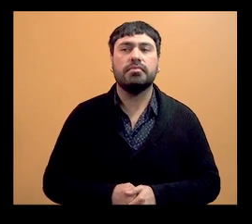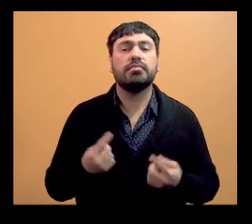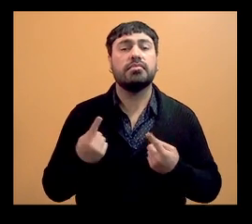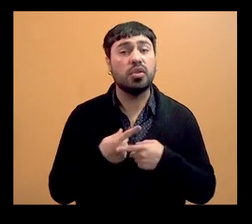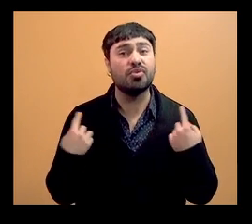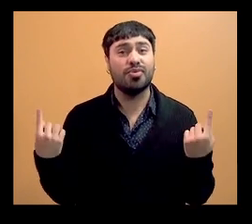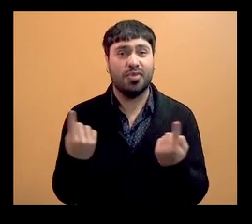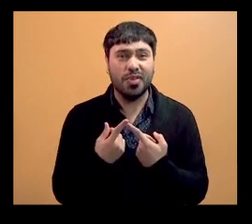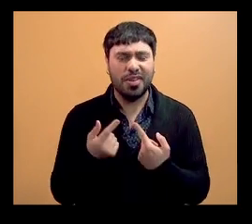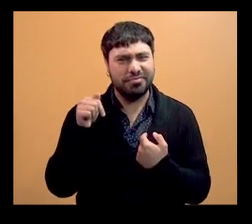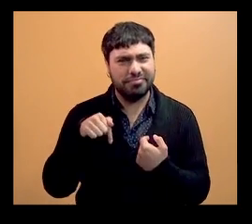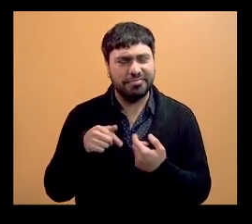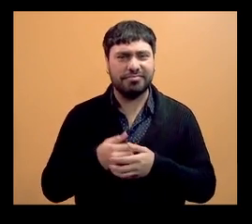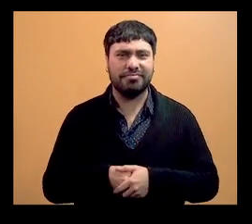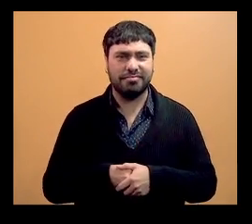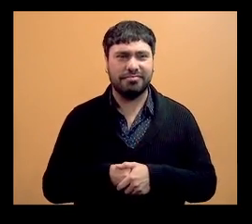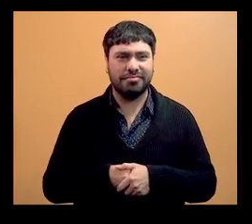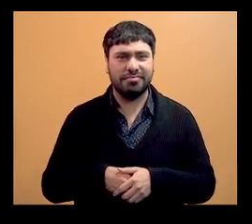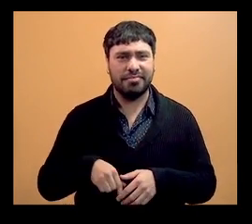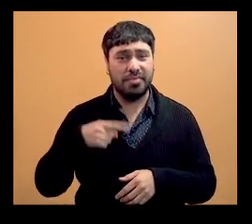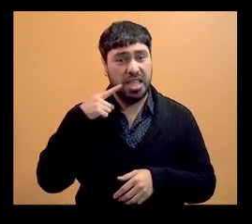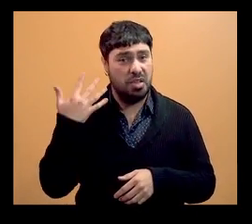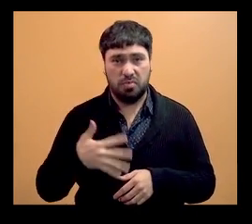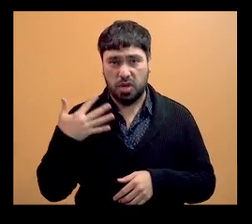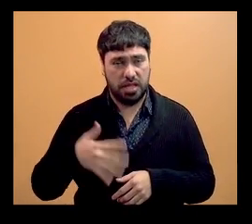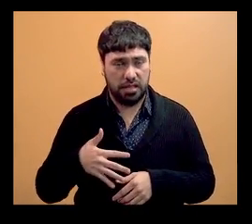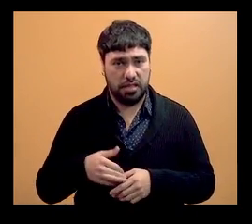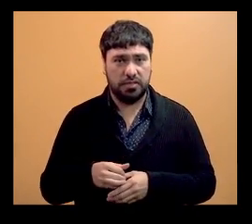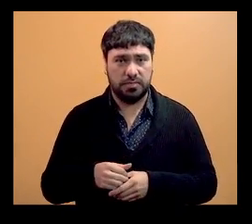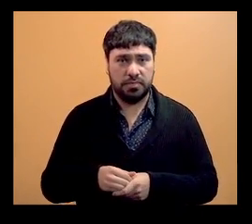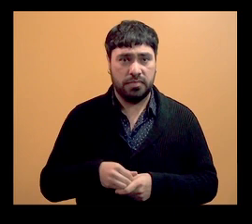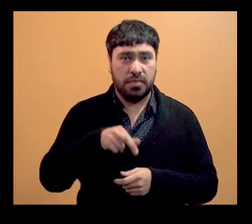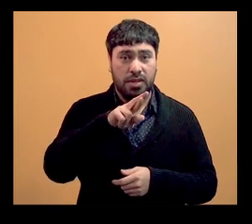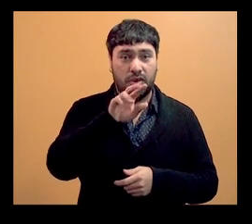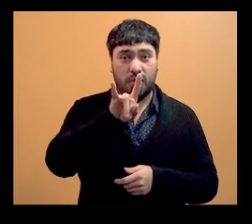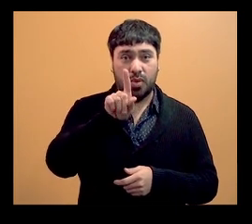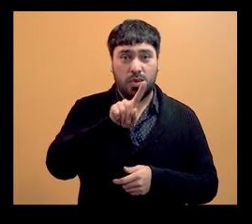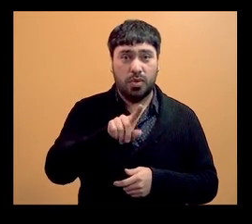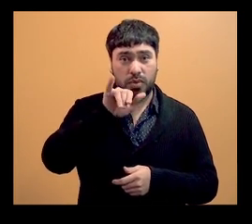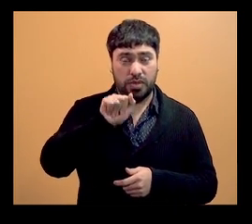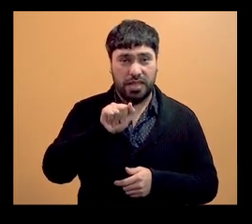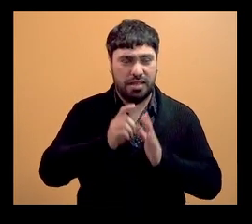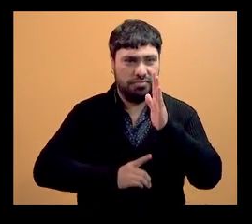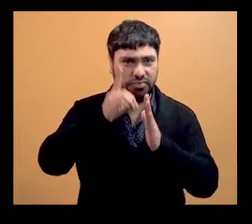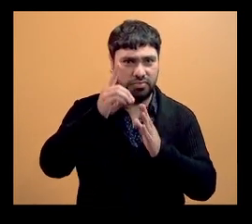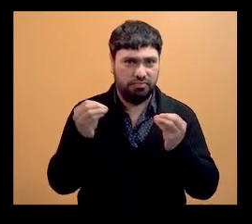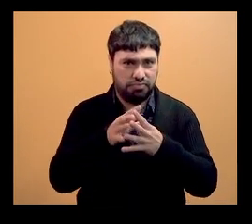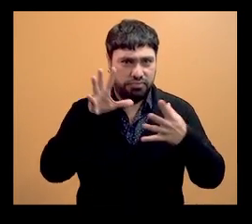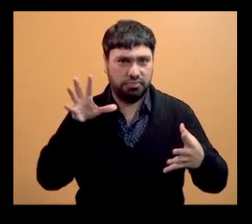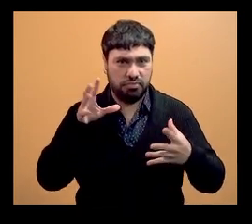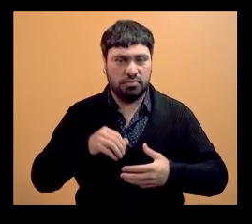era para no restarle importancia al desarrollo de los rusos, el programa Apolo mismo se ve de alguna